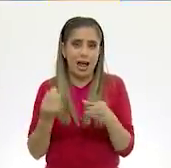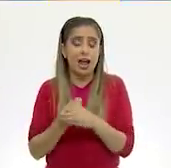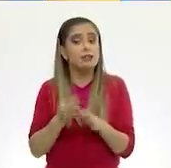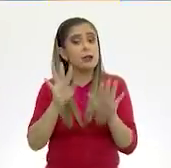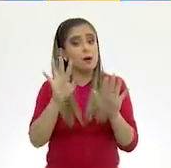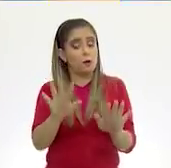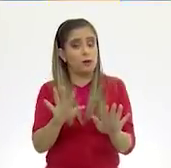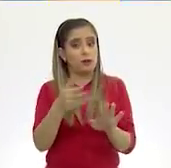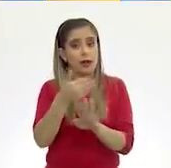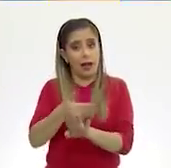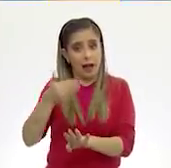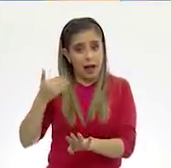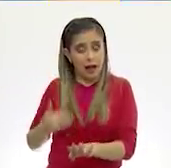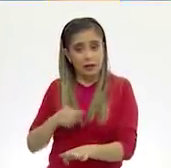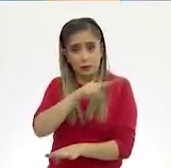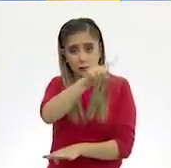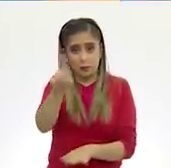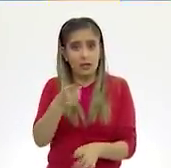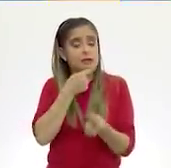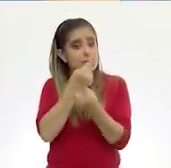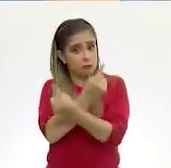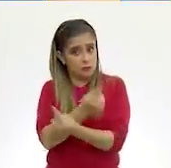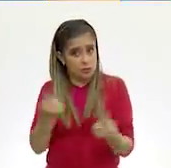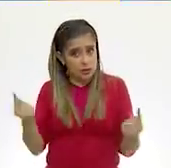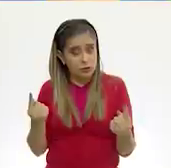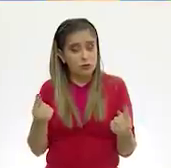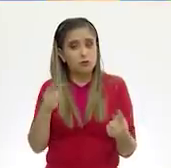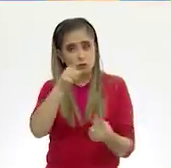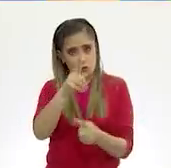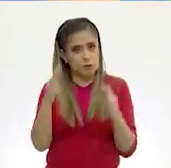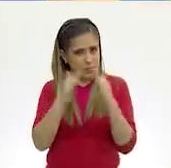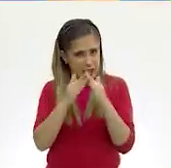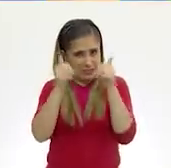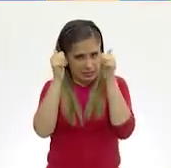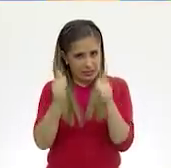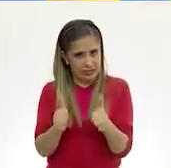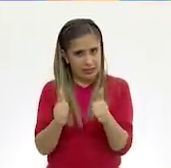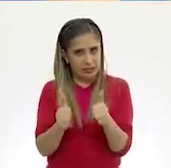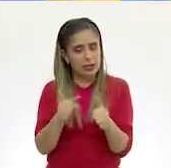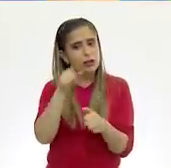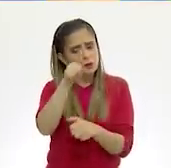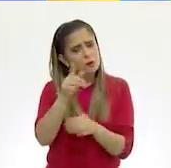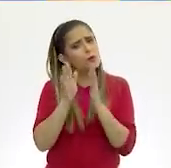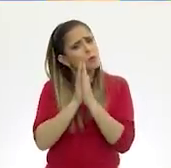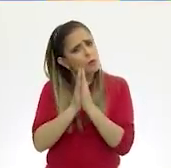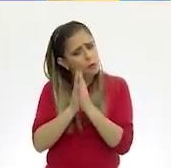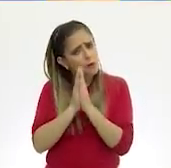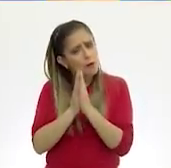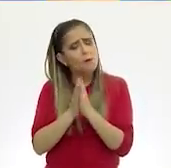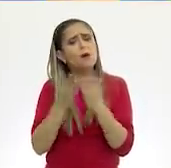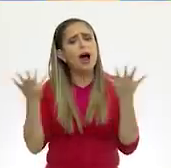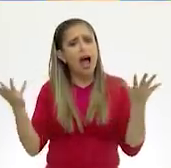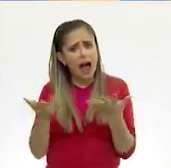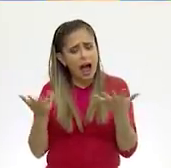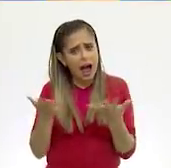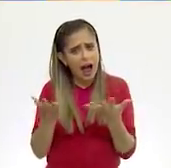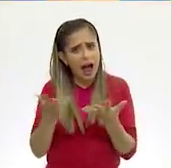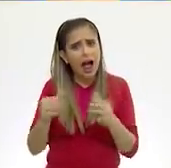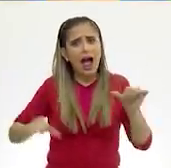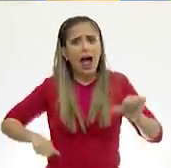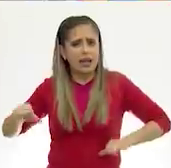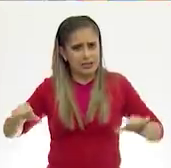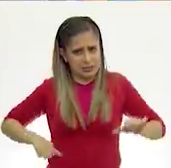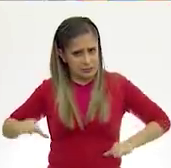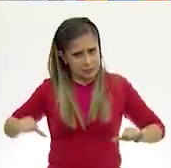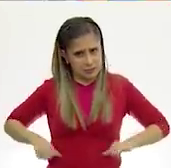antes quiero invitar a las niñas y niños que se encuentran en sus hogares a que realicemos de manera conjunta el siguiente